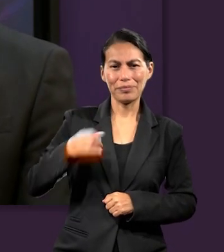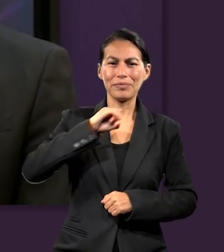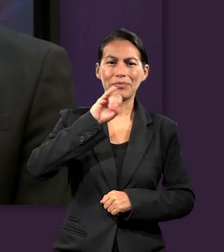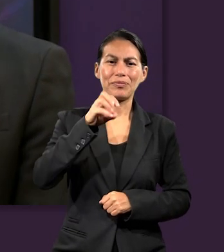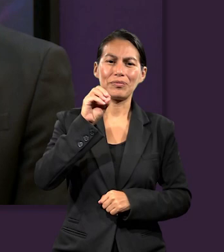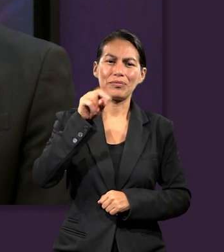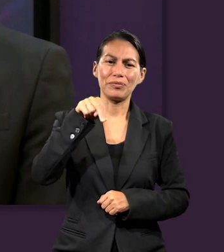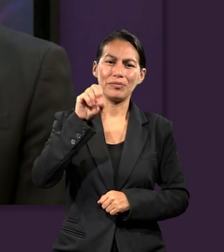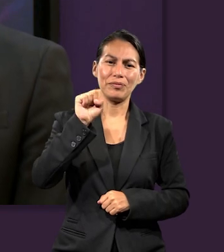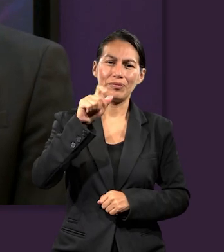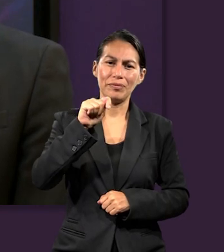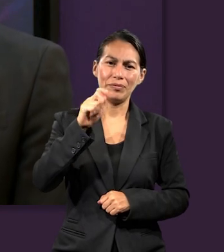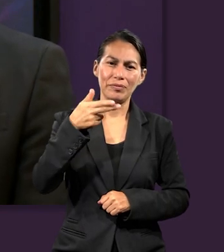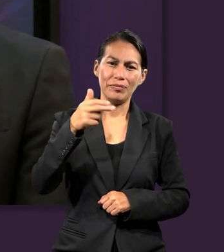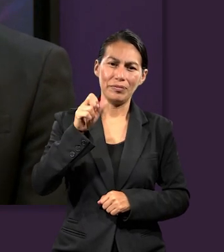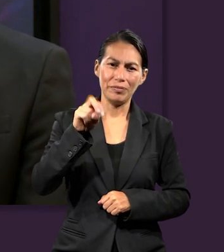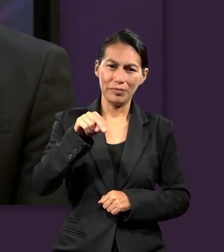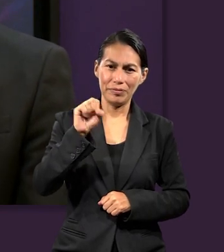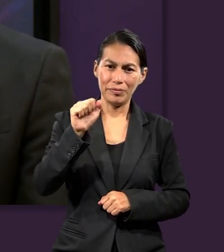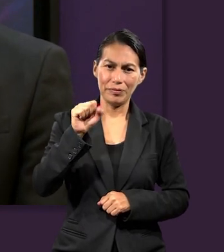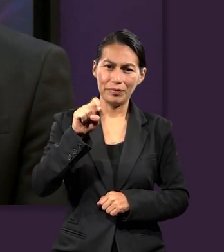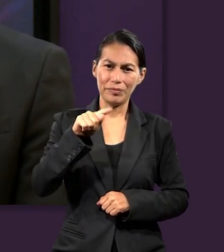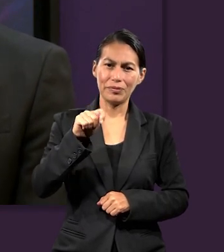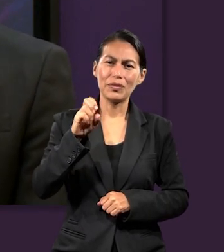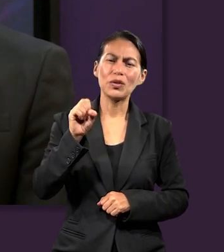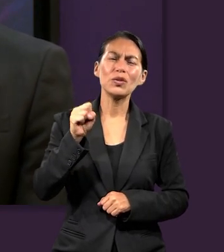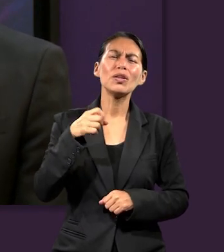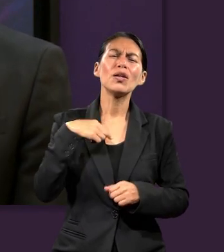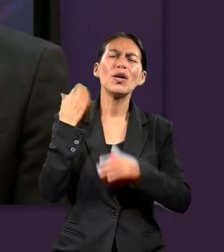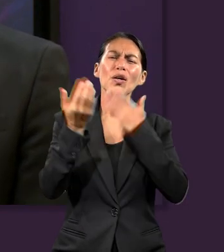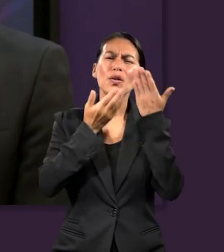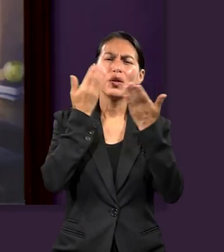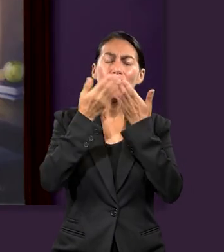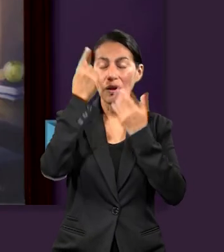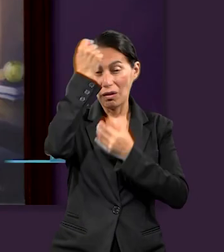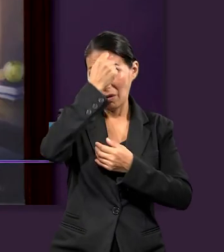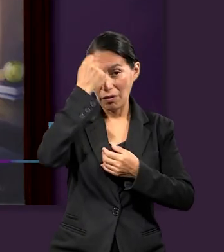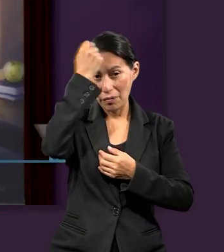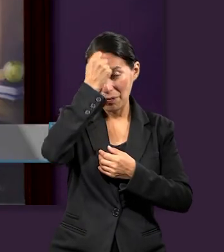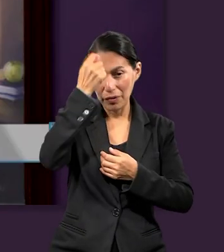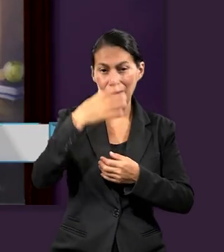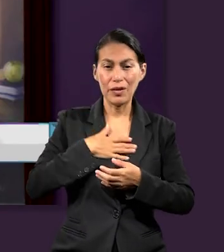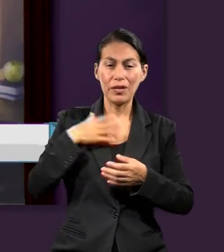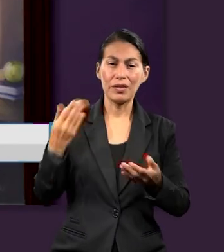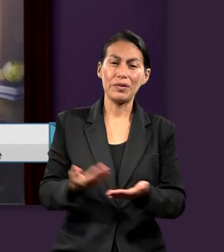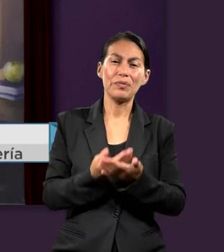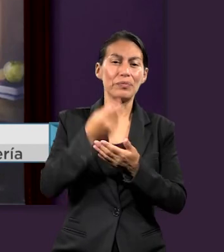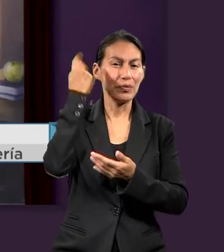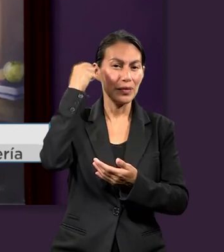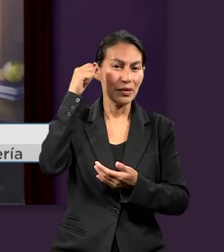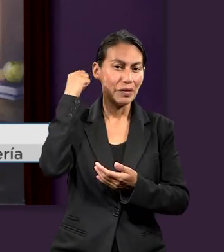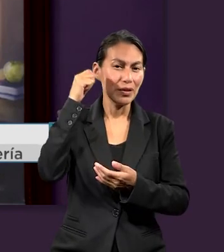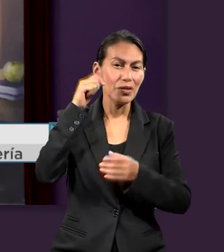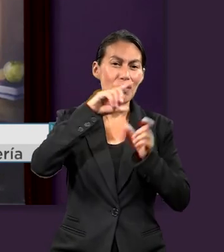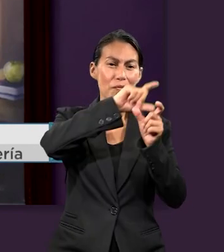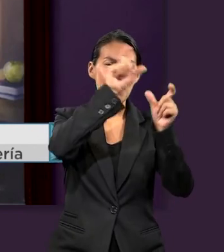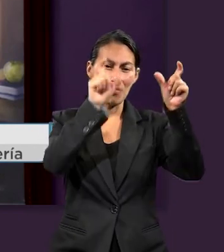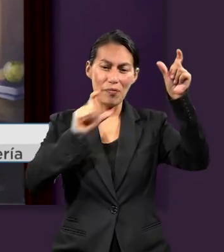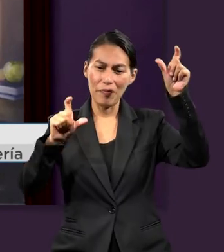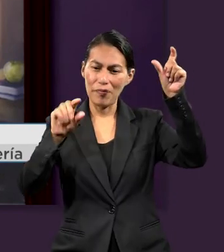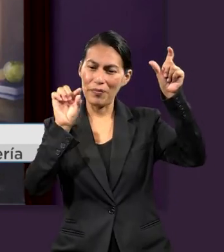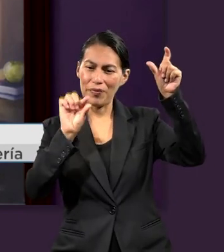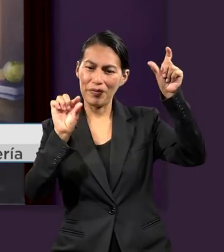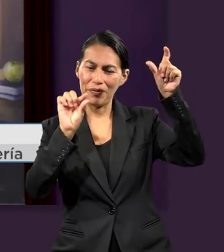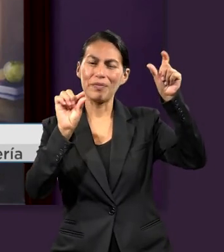carrera de teología y Soy del Estado de Tabasco del Sur del país Hola Qué tal mi nombre es Dora luz Palma soy